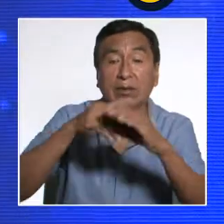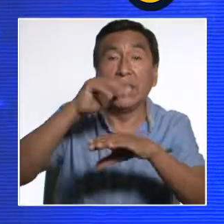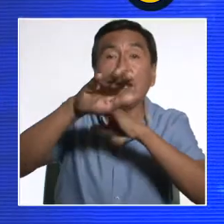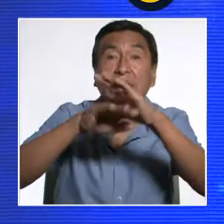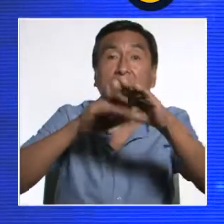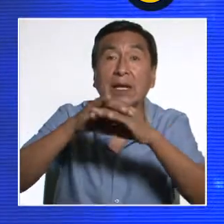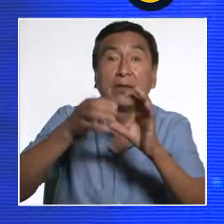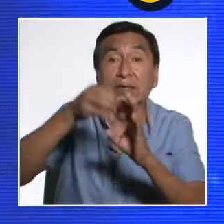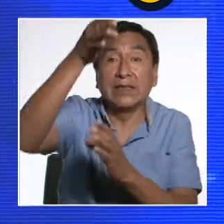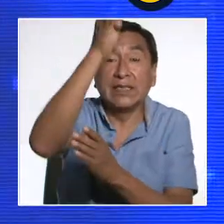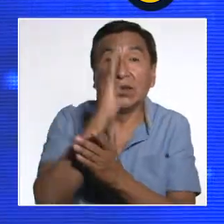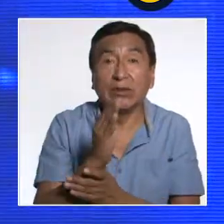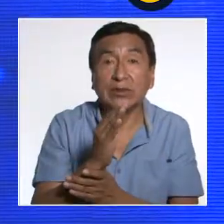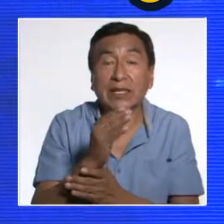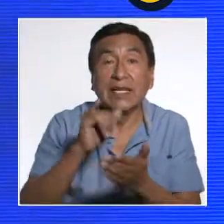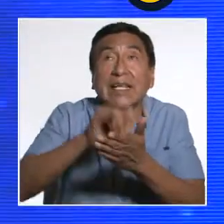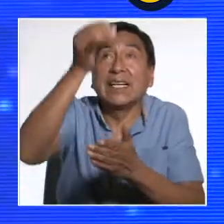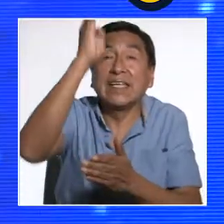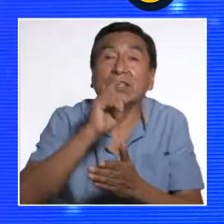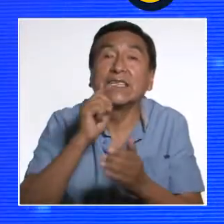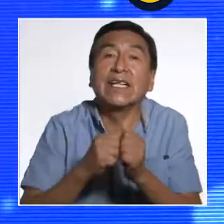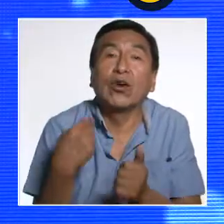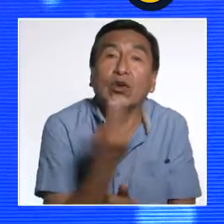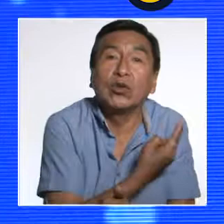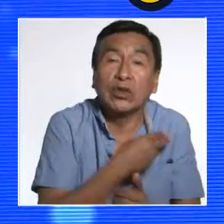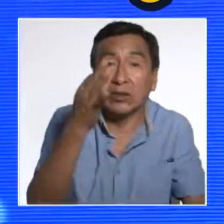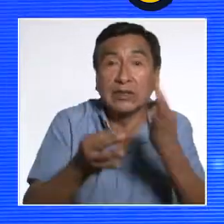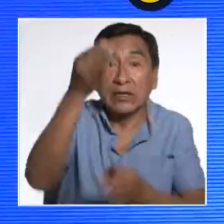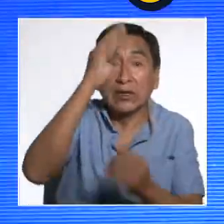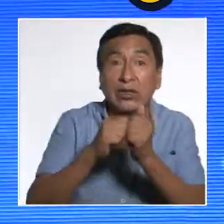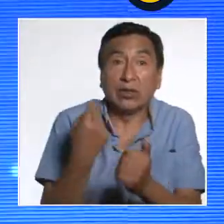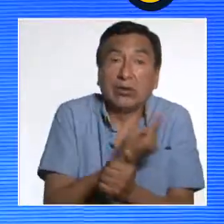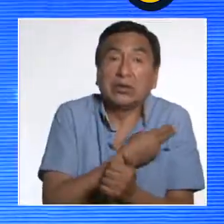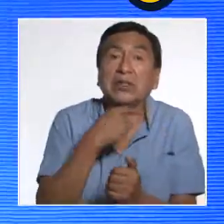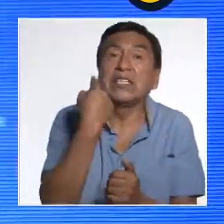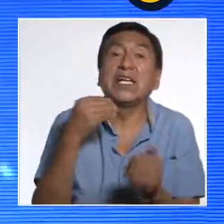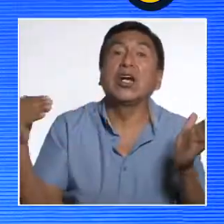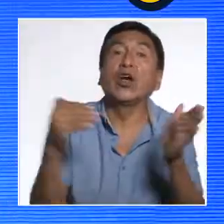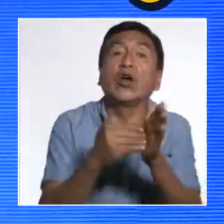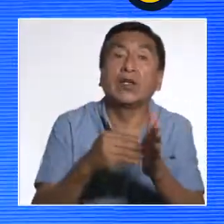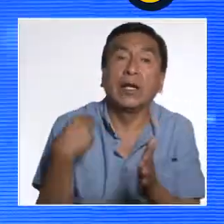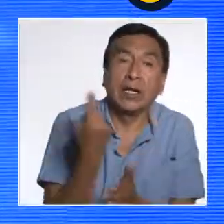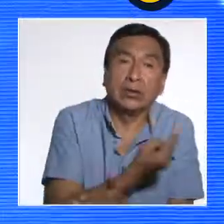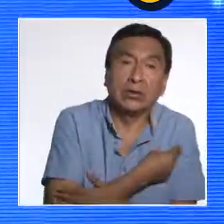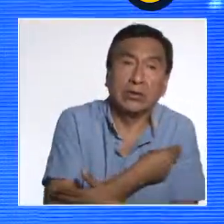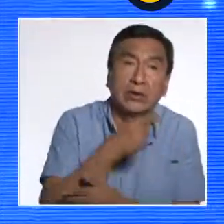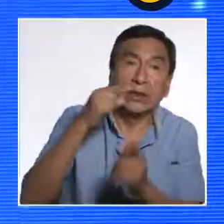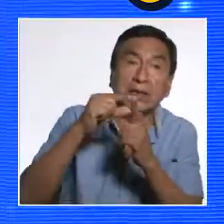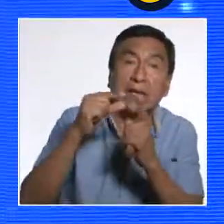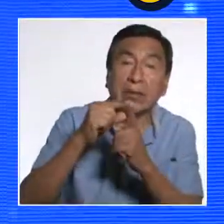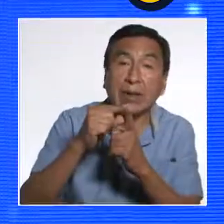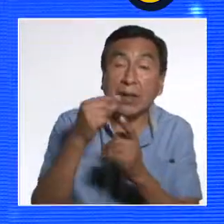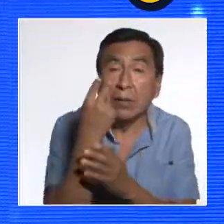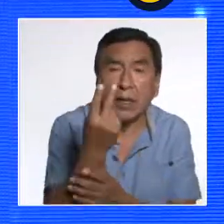de Dios, que Dios está con nosotros, y si Dios con nosotros, ¿quién contra nosotros?, dice la palabra.